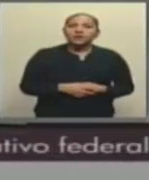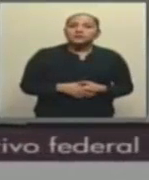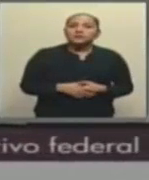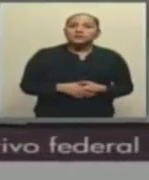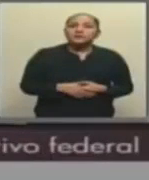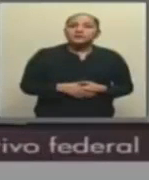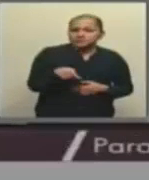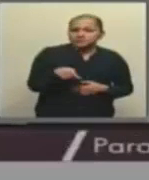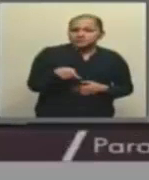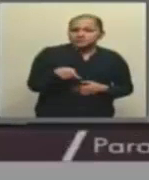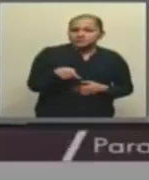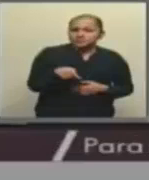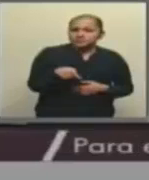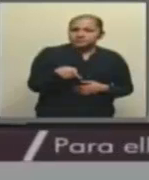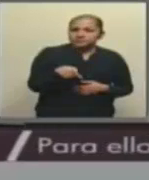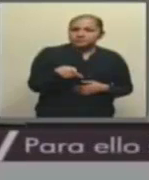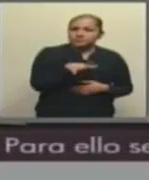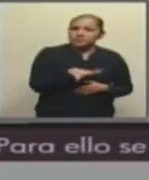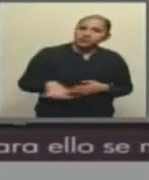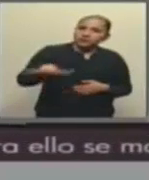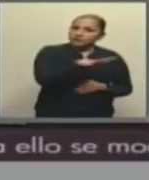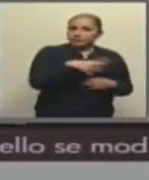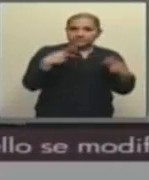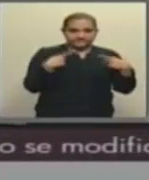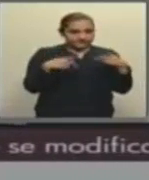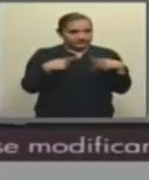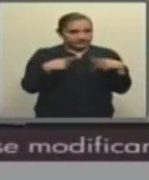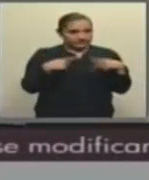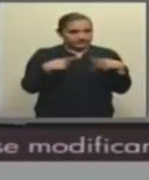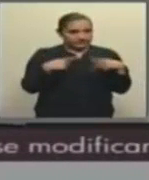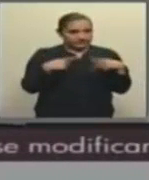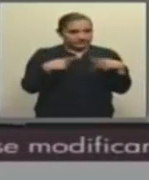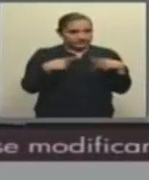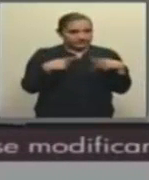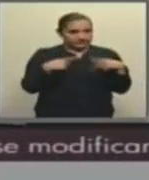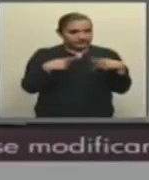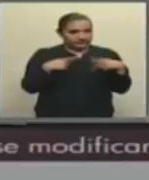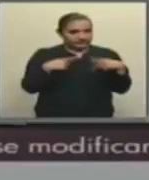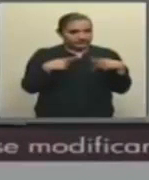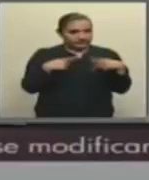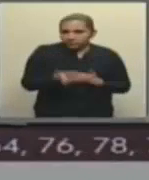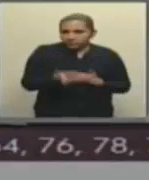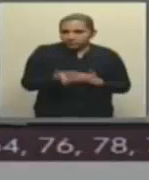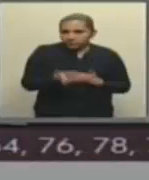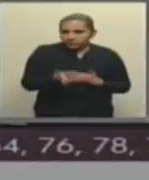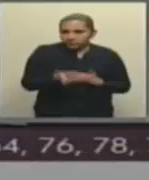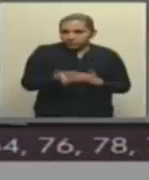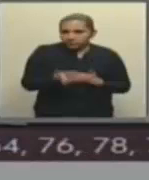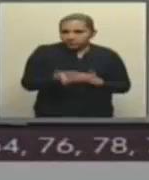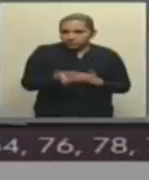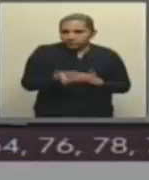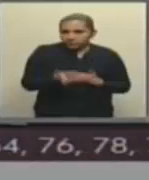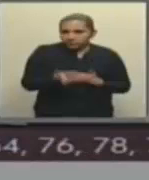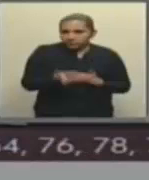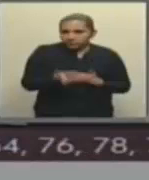pensiones de las y los trabajadores de este país, viene una nueva